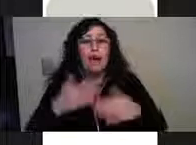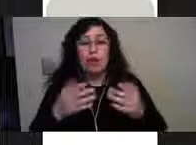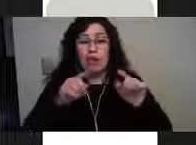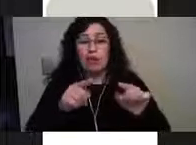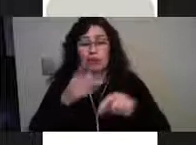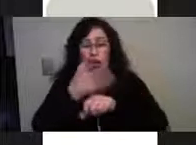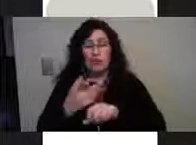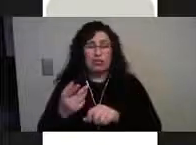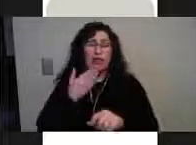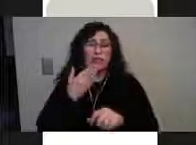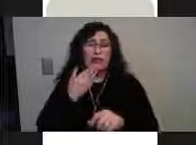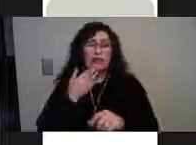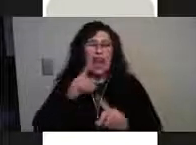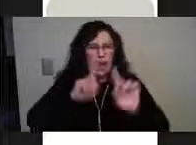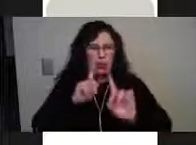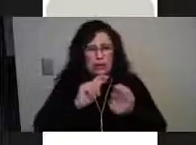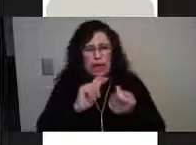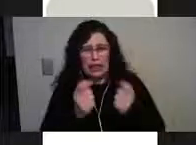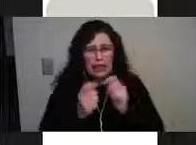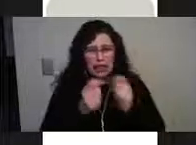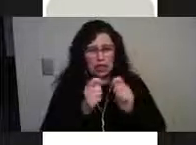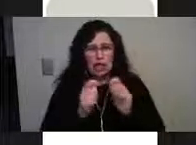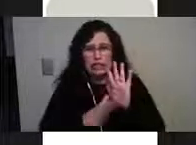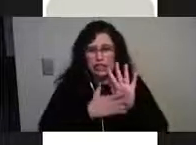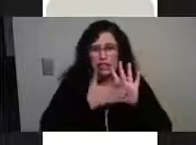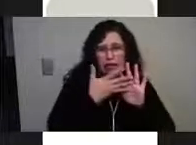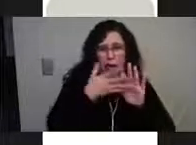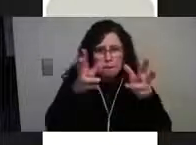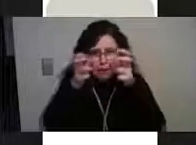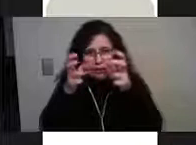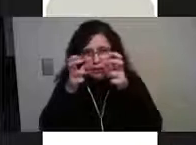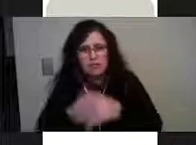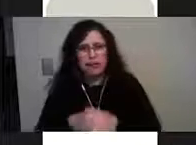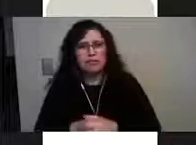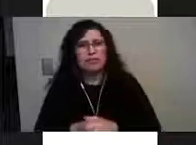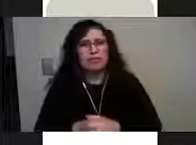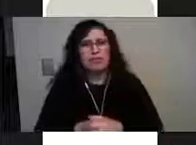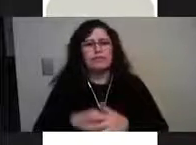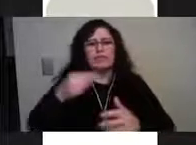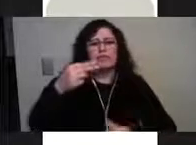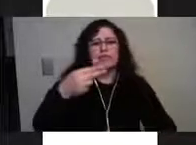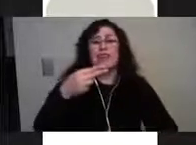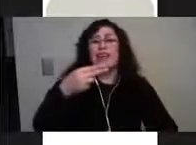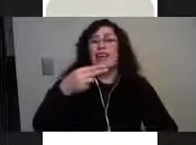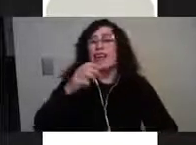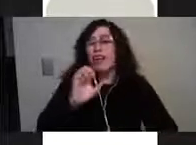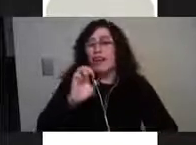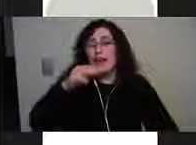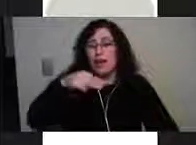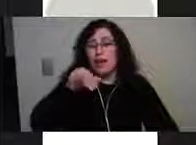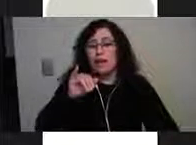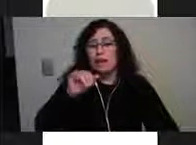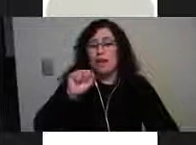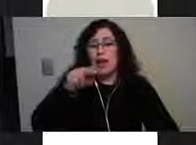tipo sensitivo-perceptiva, como en una hemianopsia homónima, ¿ya? Déficit